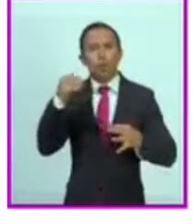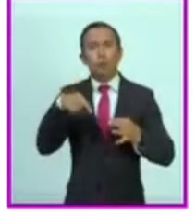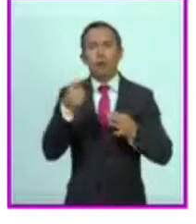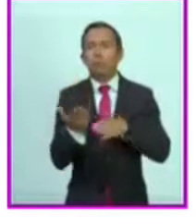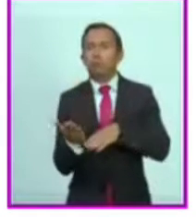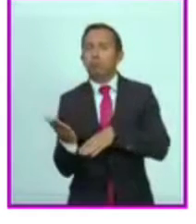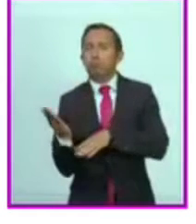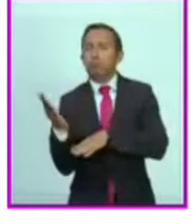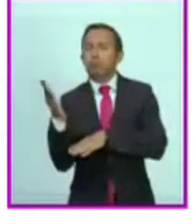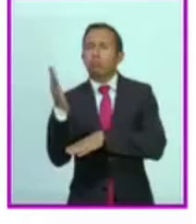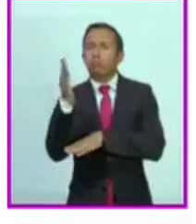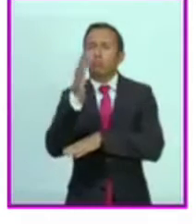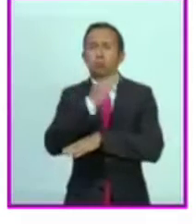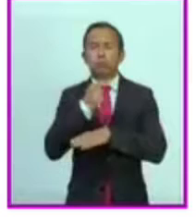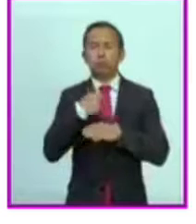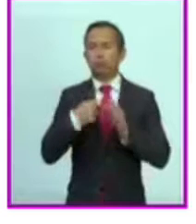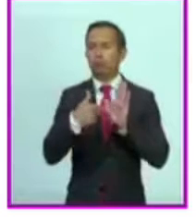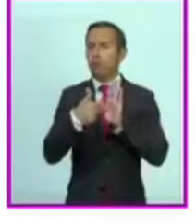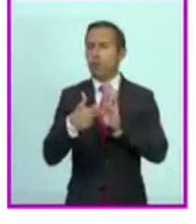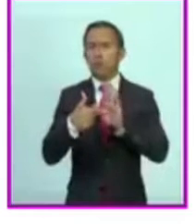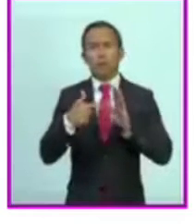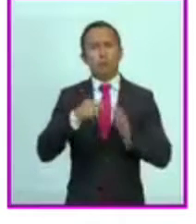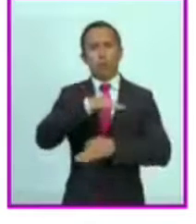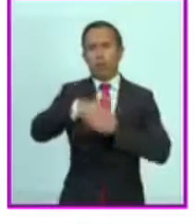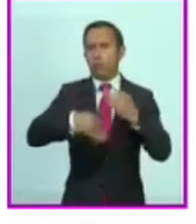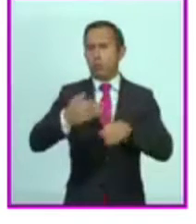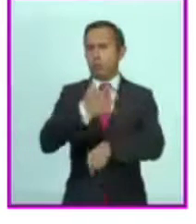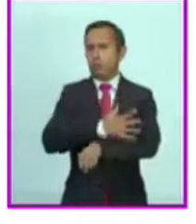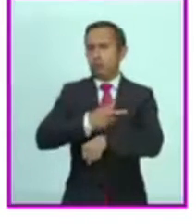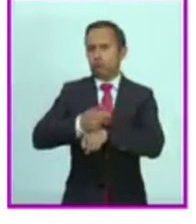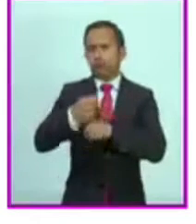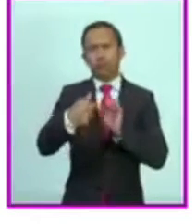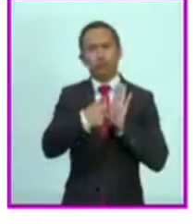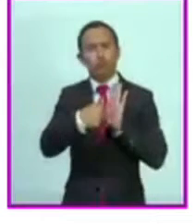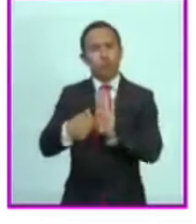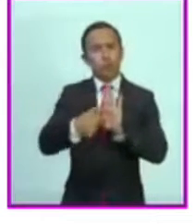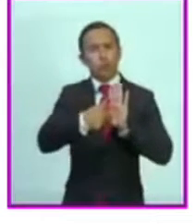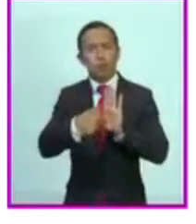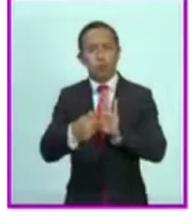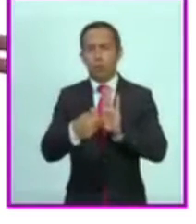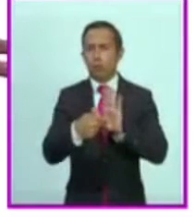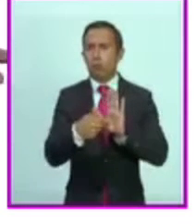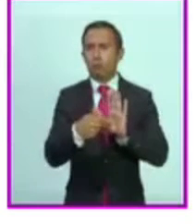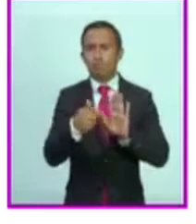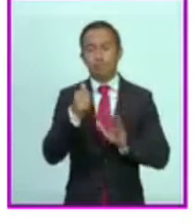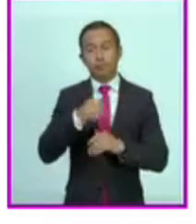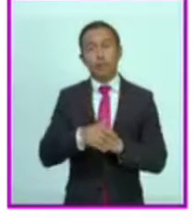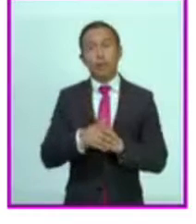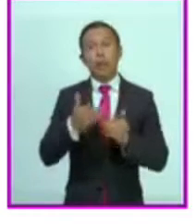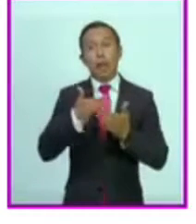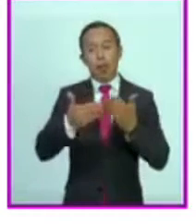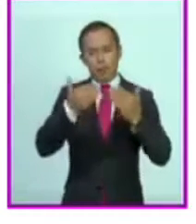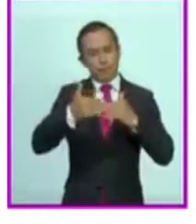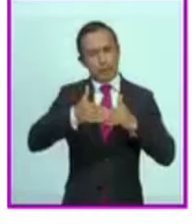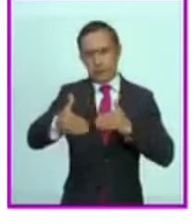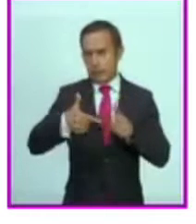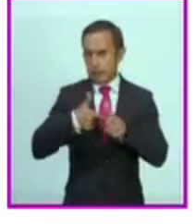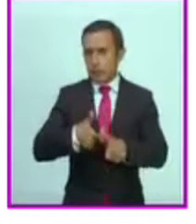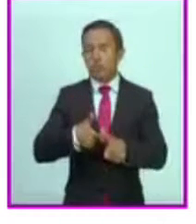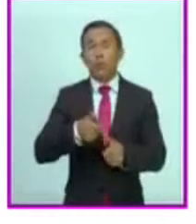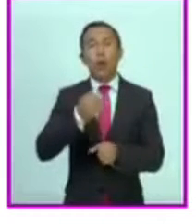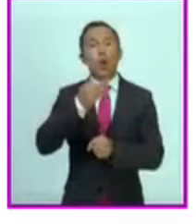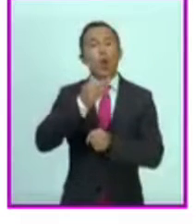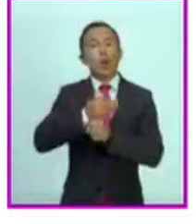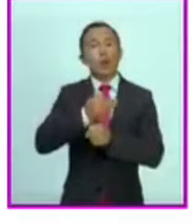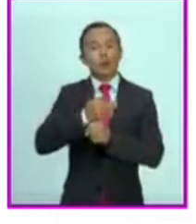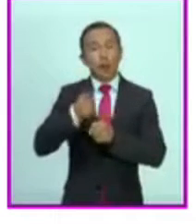transparente y así lo seguiremos haciendo en las etapas que siguen a partir de este momento empezará a publicarse